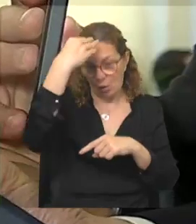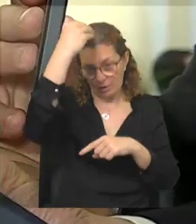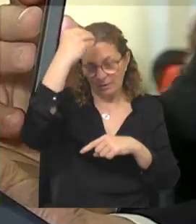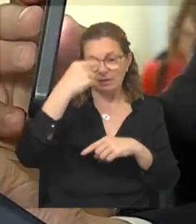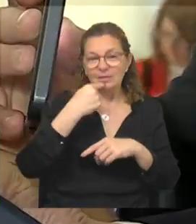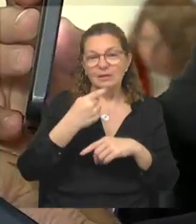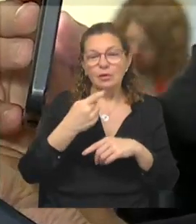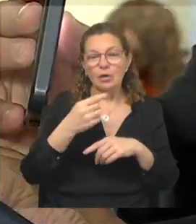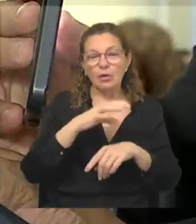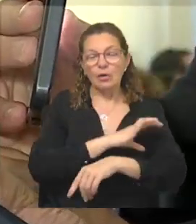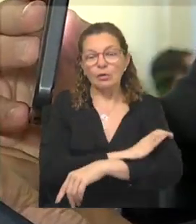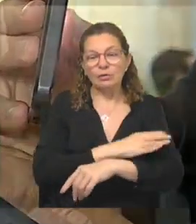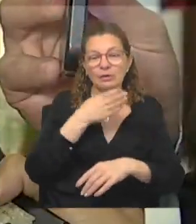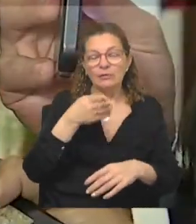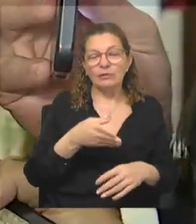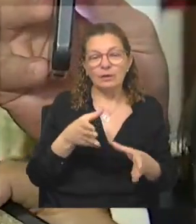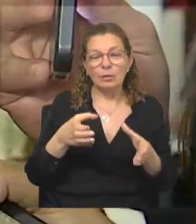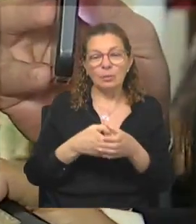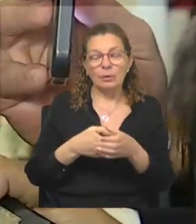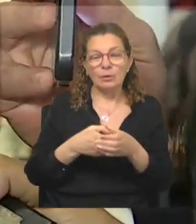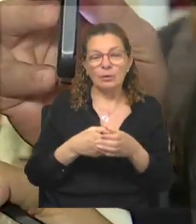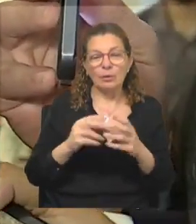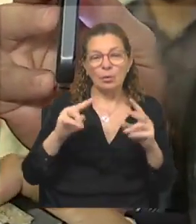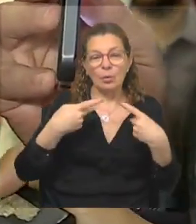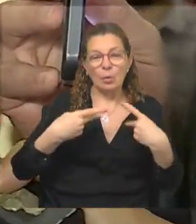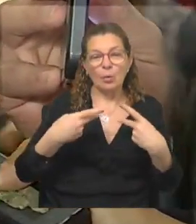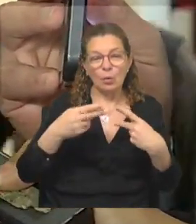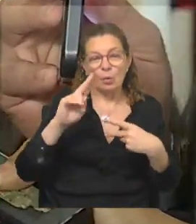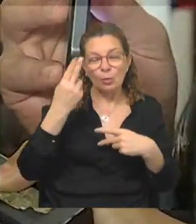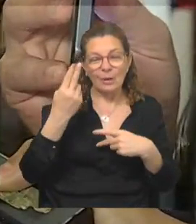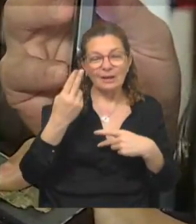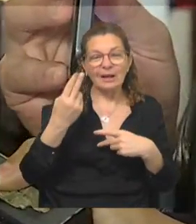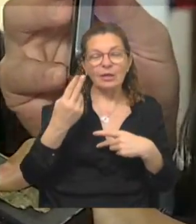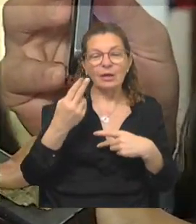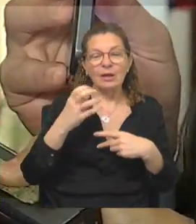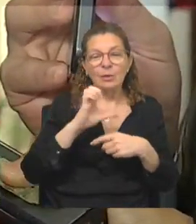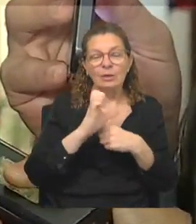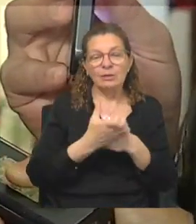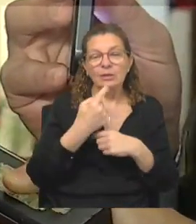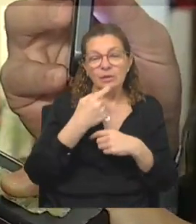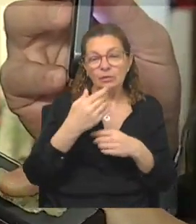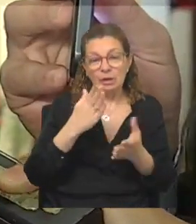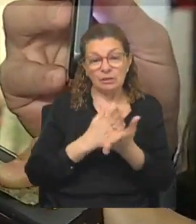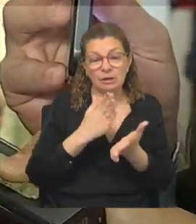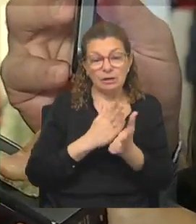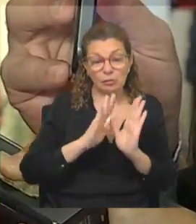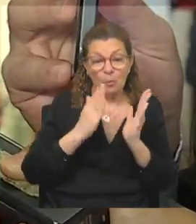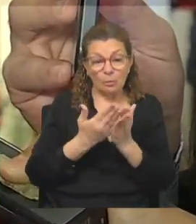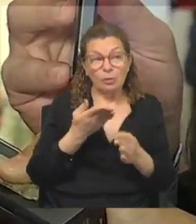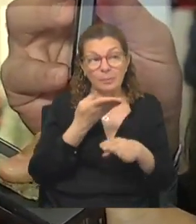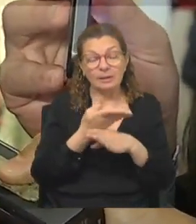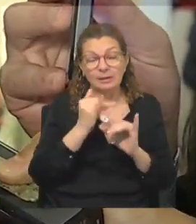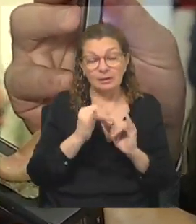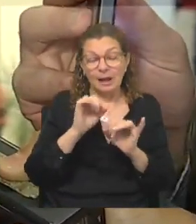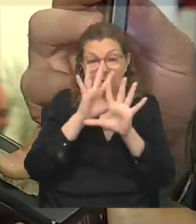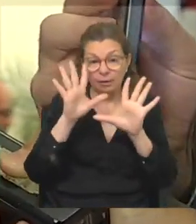ors que asistió al partido de Uruguay Ecuador en el estadio Centenario dijo a Telemundo que Ojeda tiene todo el derecho del mundo a reclamar Aunque